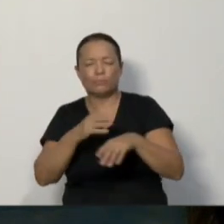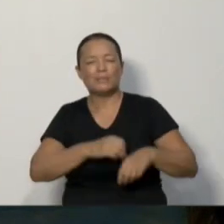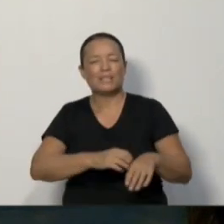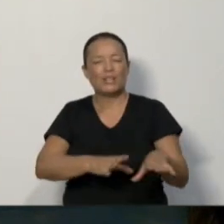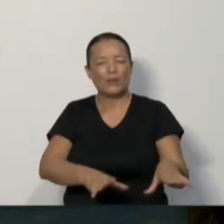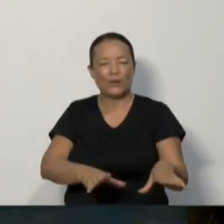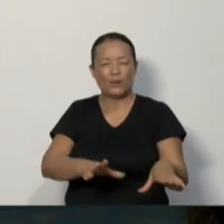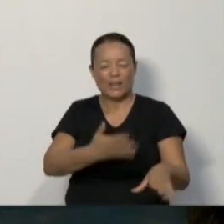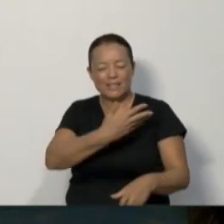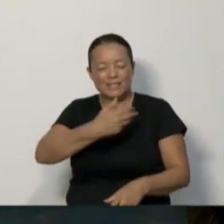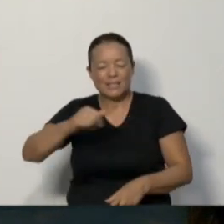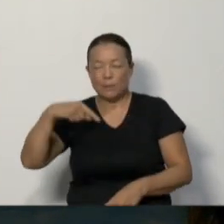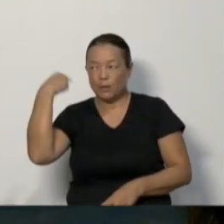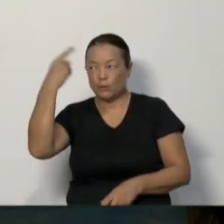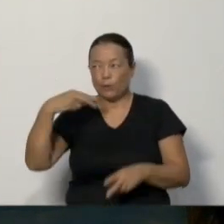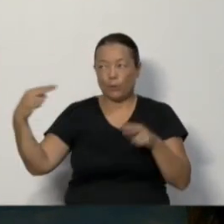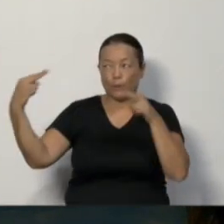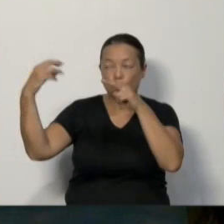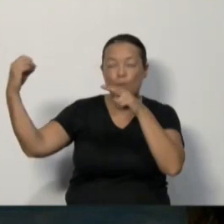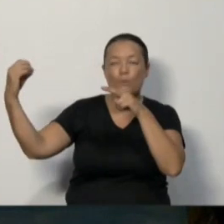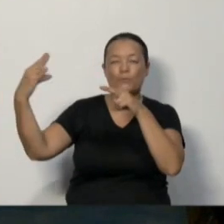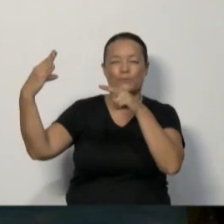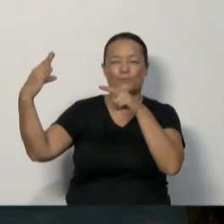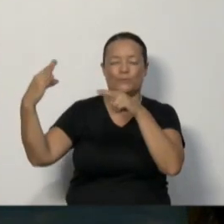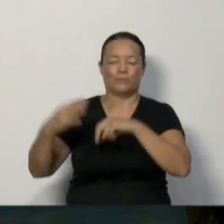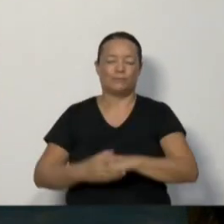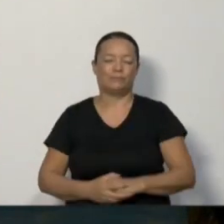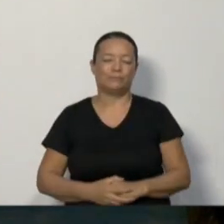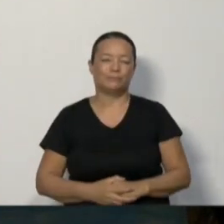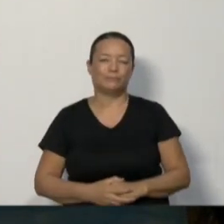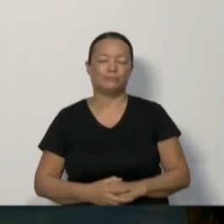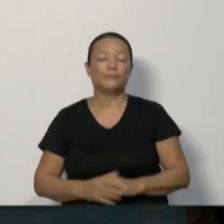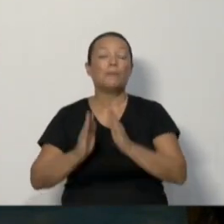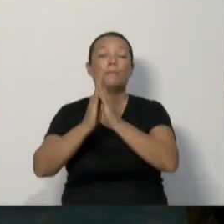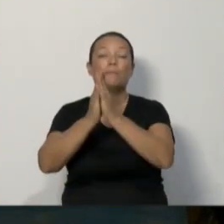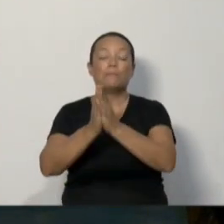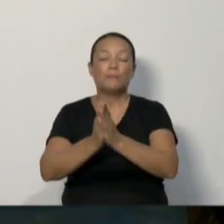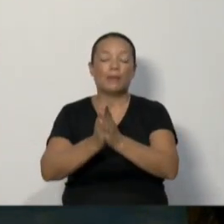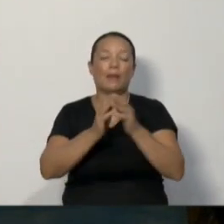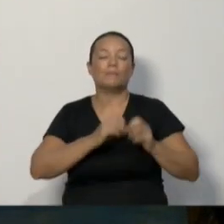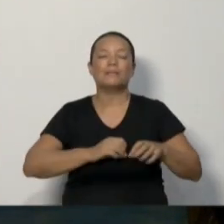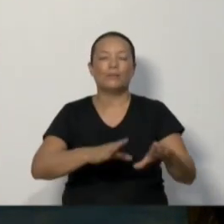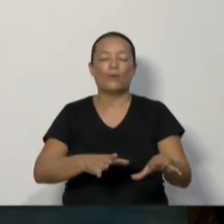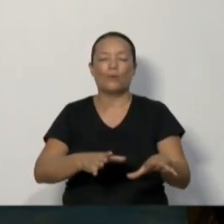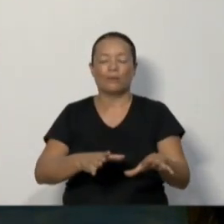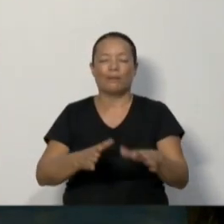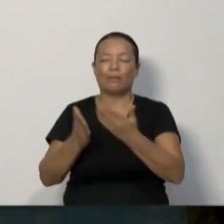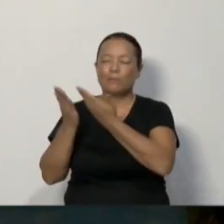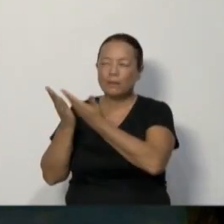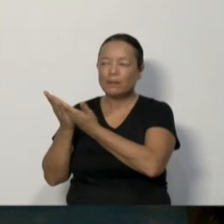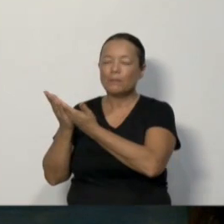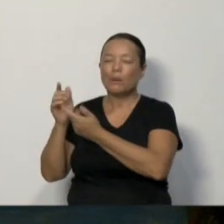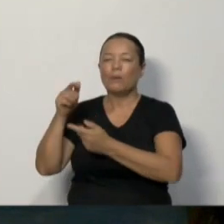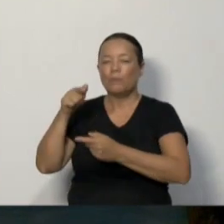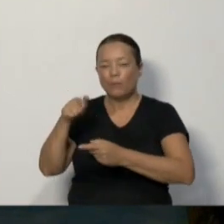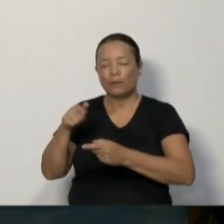misericordia, admítelos a contemplar la luz de tu rostro. Ten misericordia de todos nosotros, y